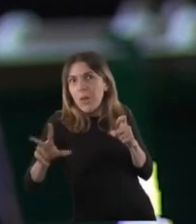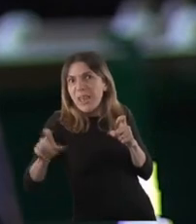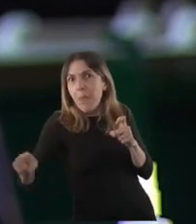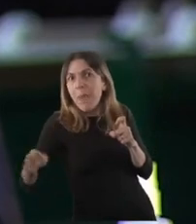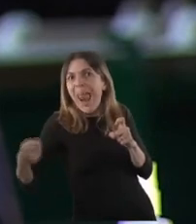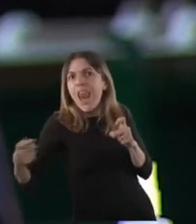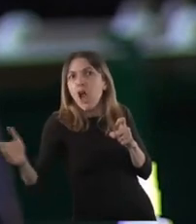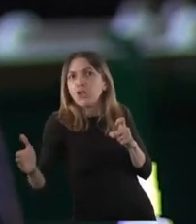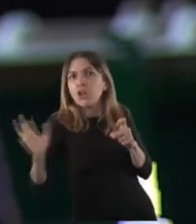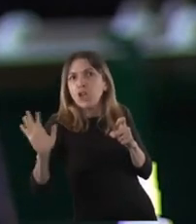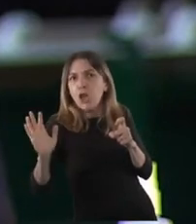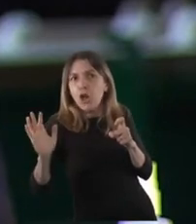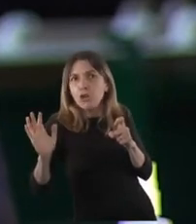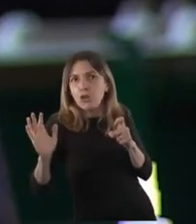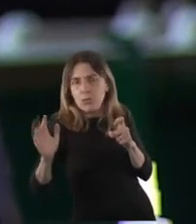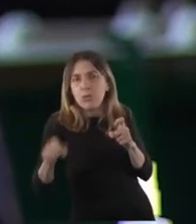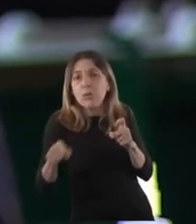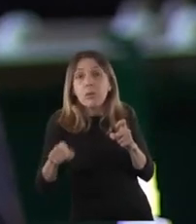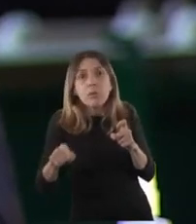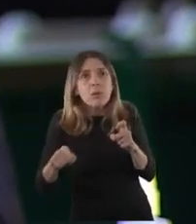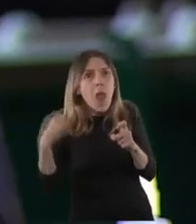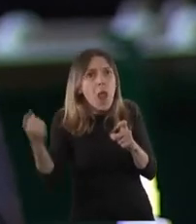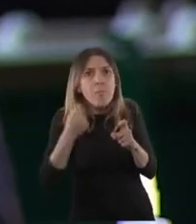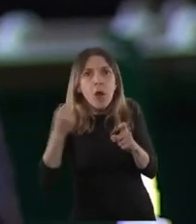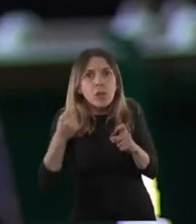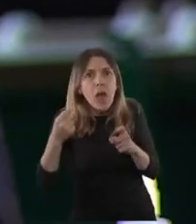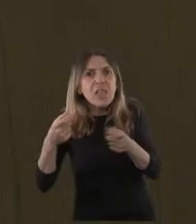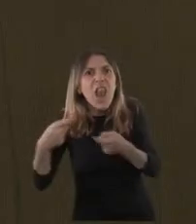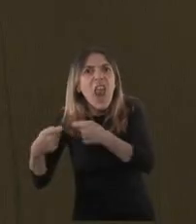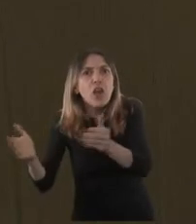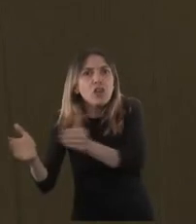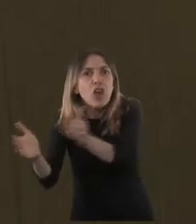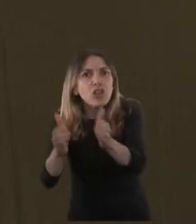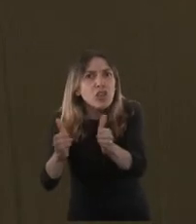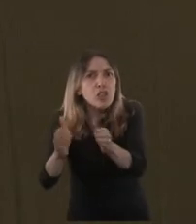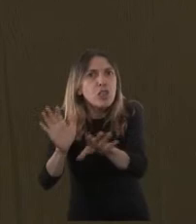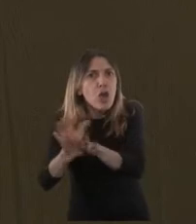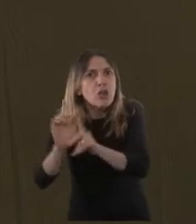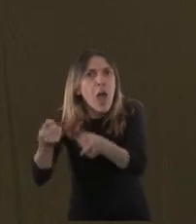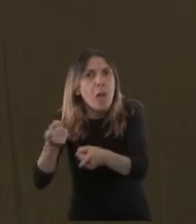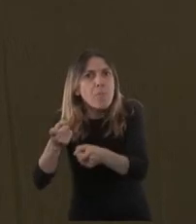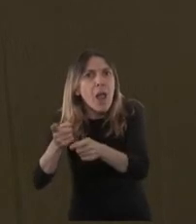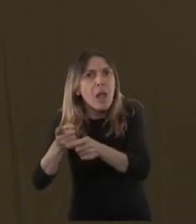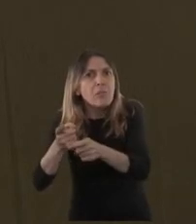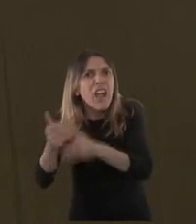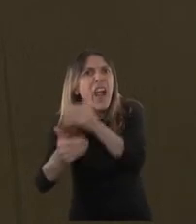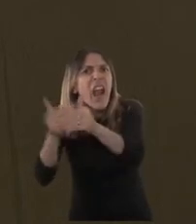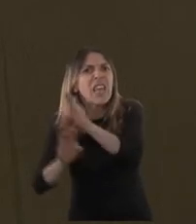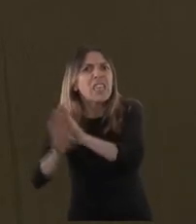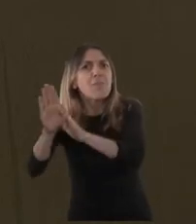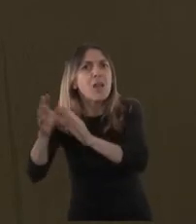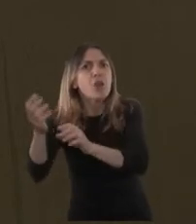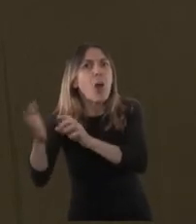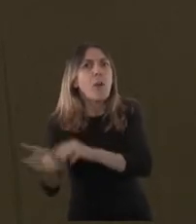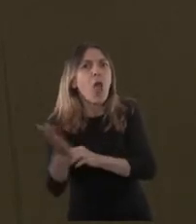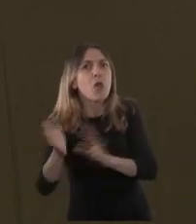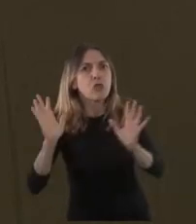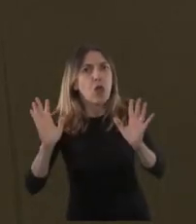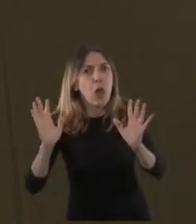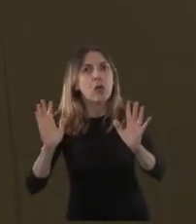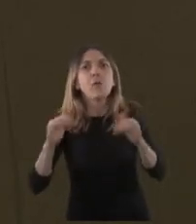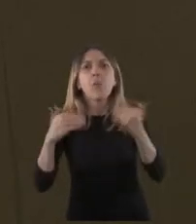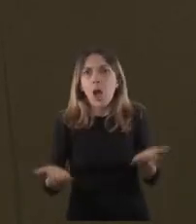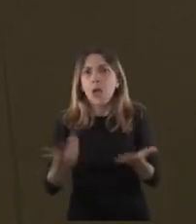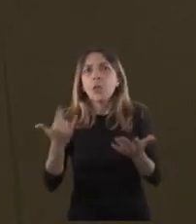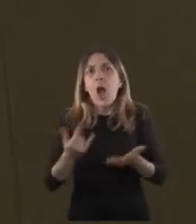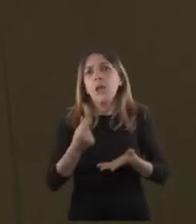a esta participación de las pymes en el crédito productivo. Y ahí también destacar las herramientas, el